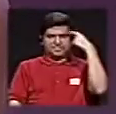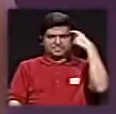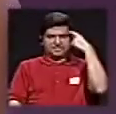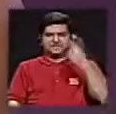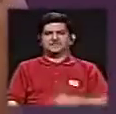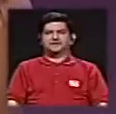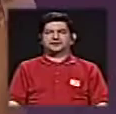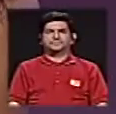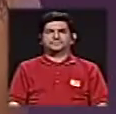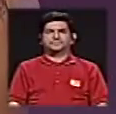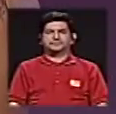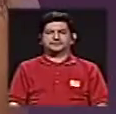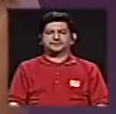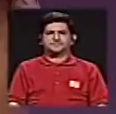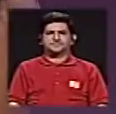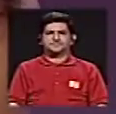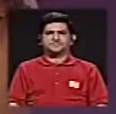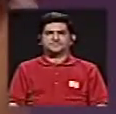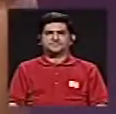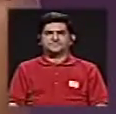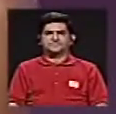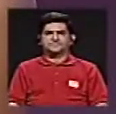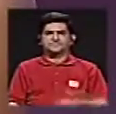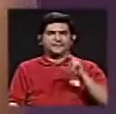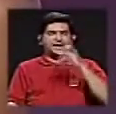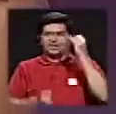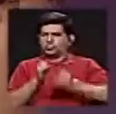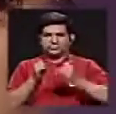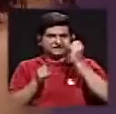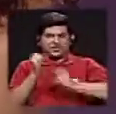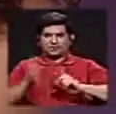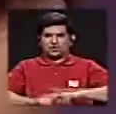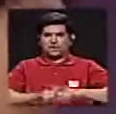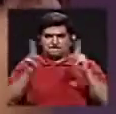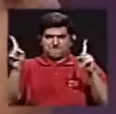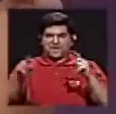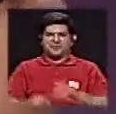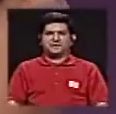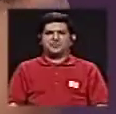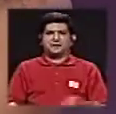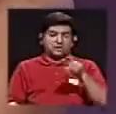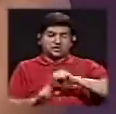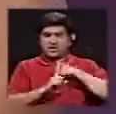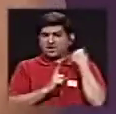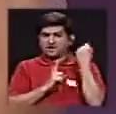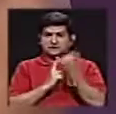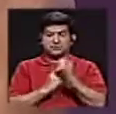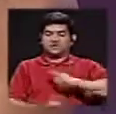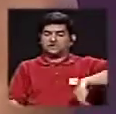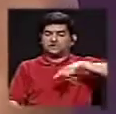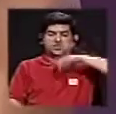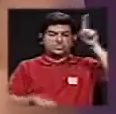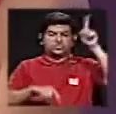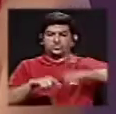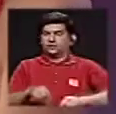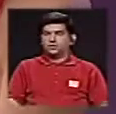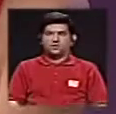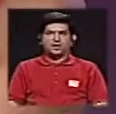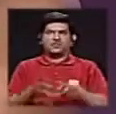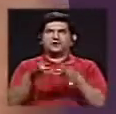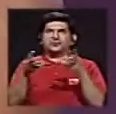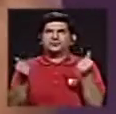que que no cuajó pero que esto no nos puede llevar de ninguna